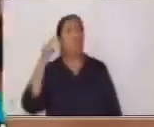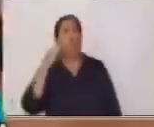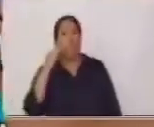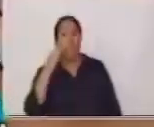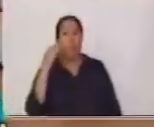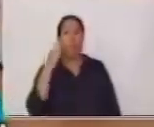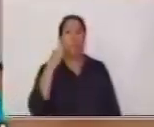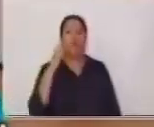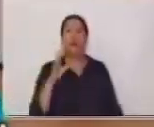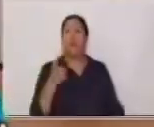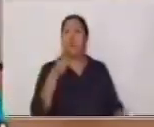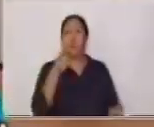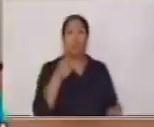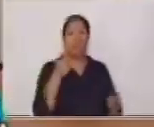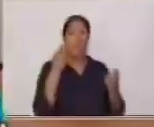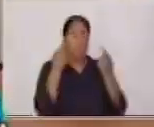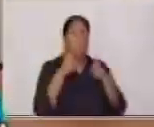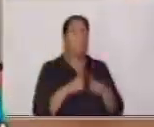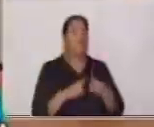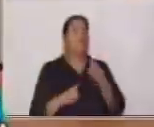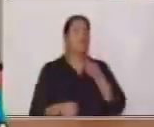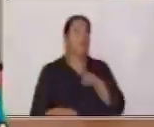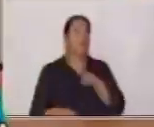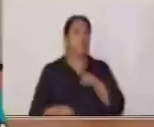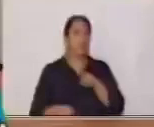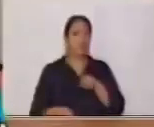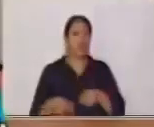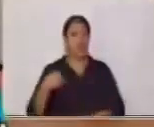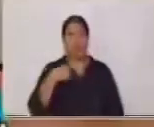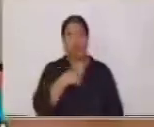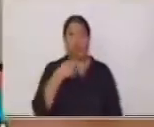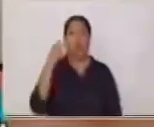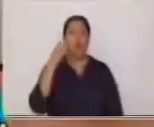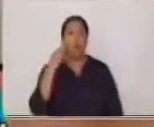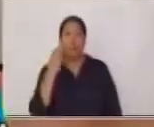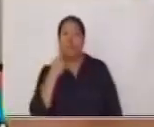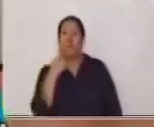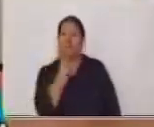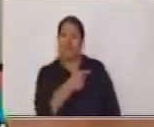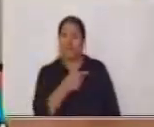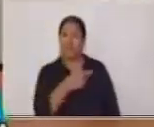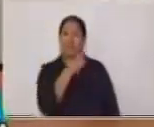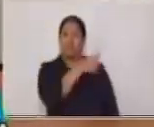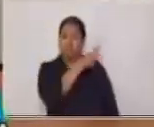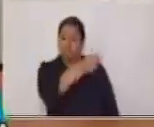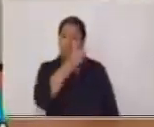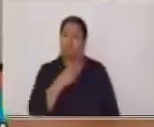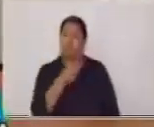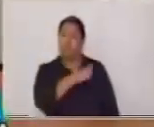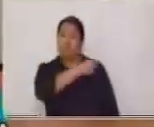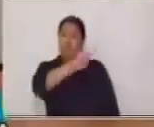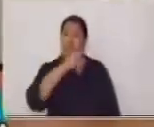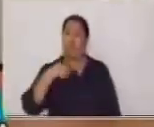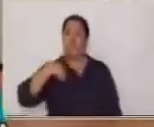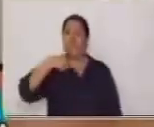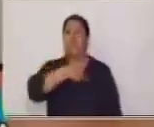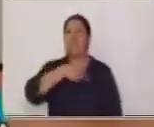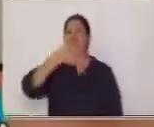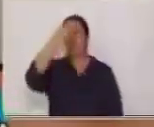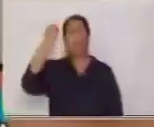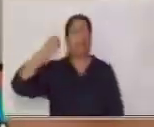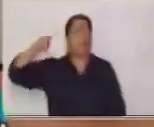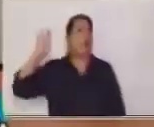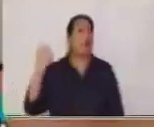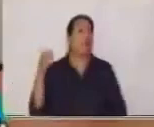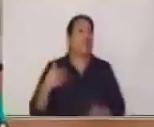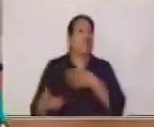todos nos ha sucedido alguna experiencia similar. Nuestros padres nos dicen que tenemos que realizar algo y a nosotros se nos olvida, no hacemos